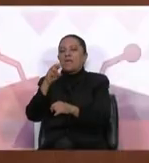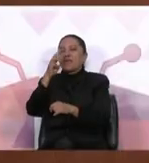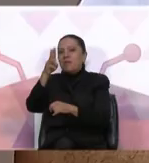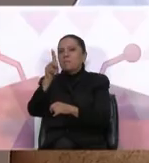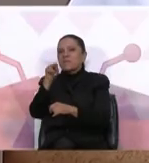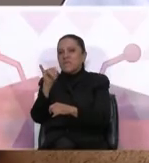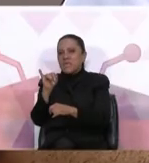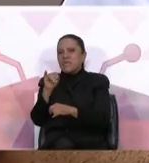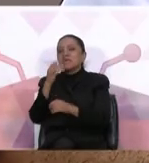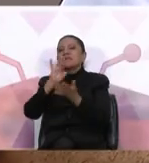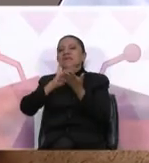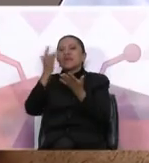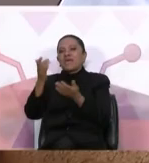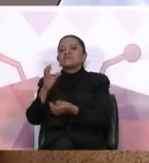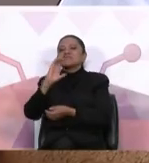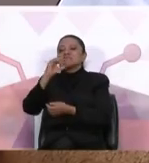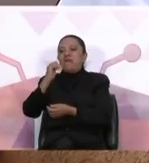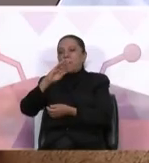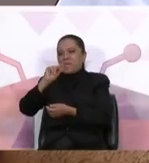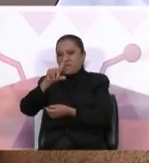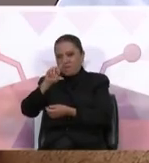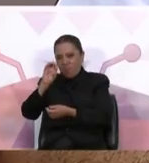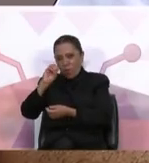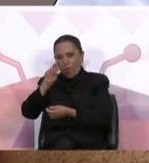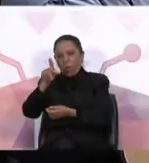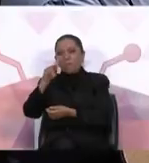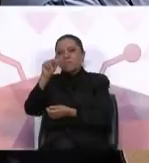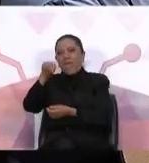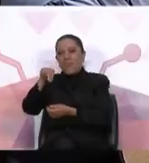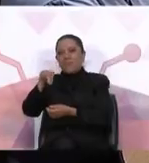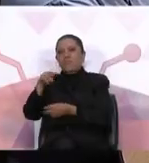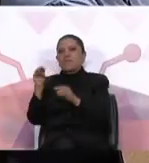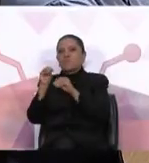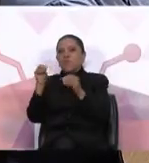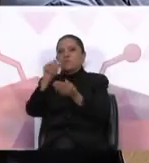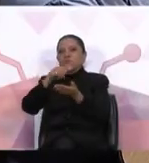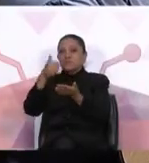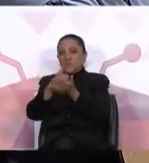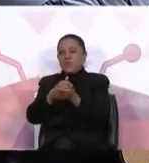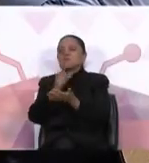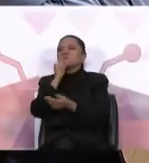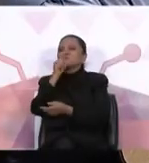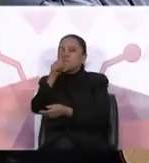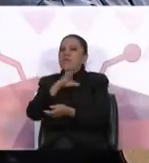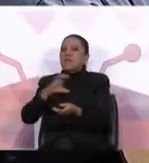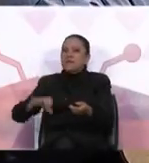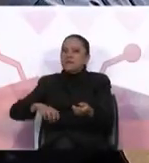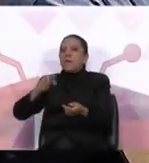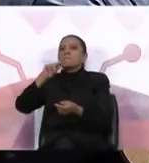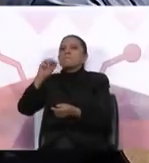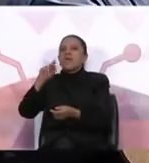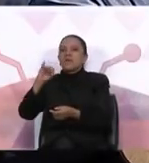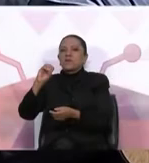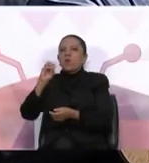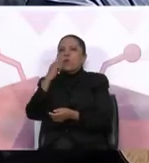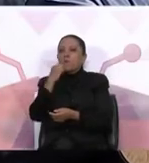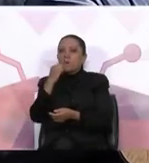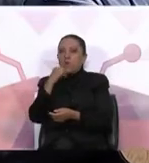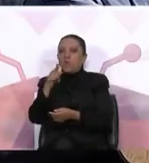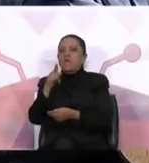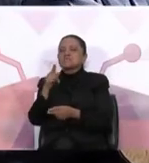víctor caballero del partido acción nacional y movimiento ciudadano así también al candidato mario rojas del partido humanista